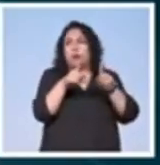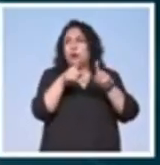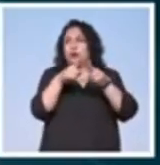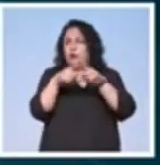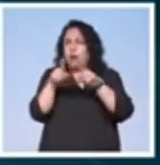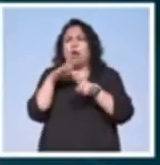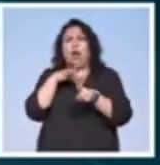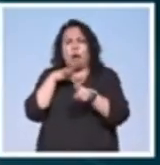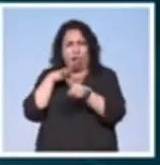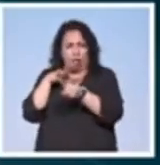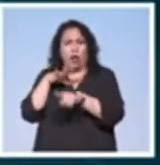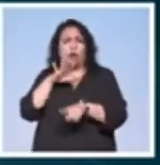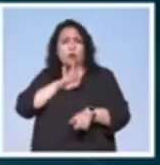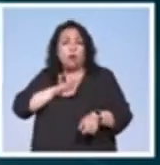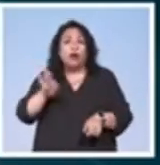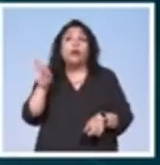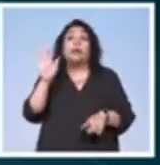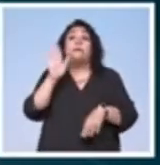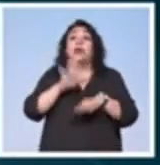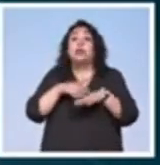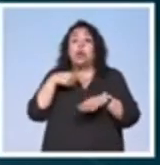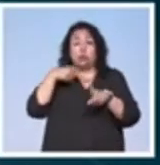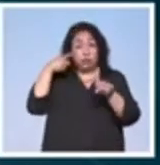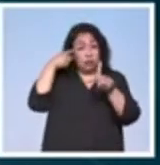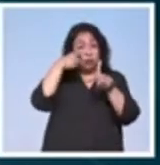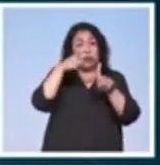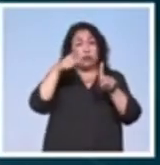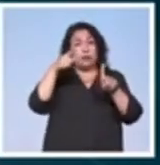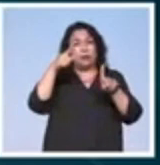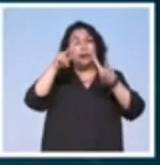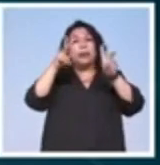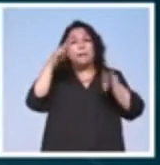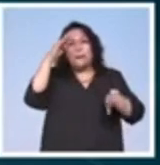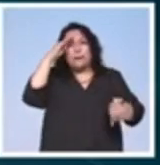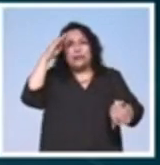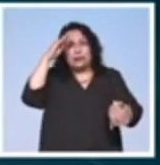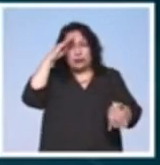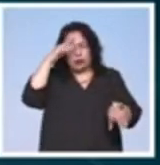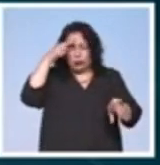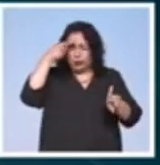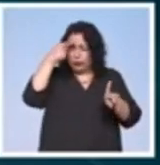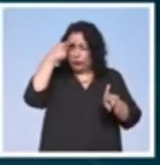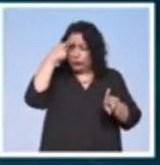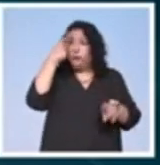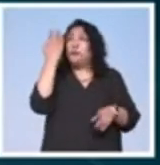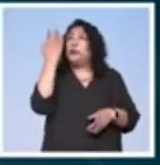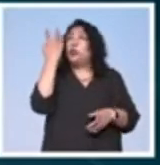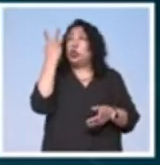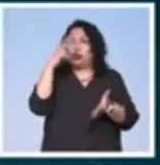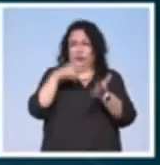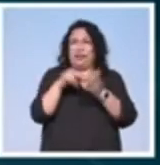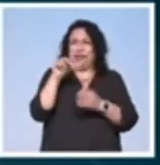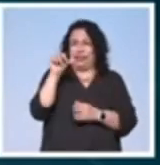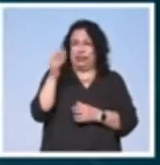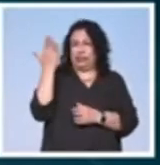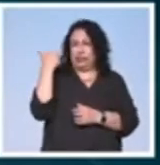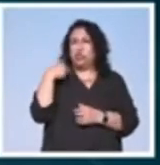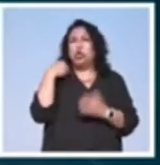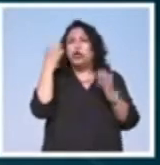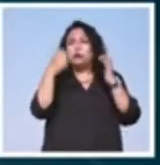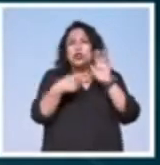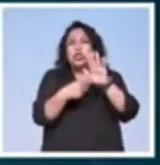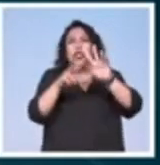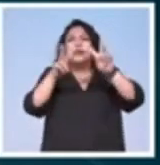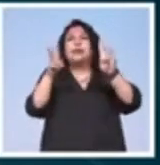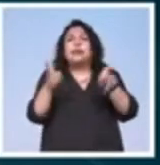¿no? Y más si me empiezo a clavar con este tema de los pensamientos. En 2016 hice una exhibición que hablaba